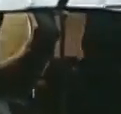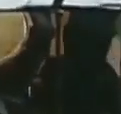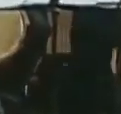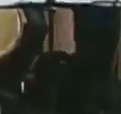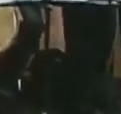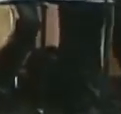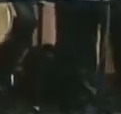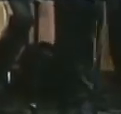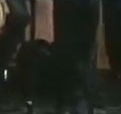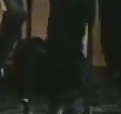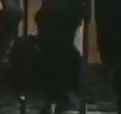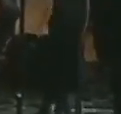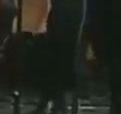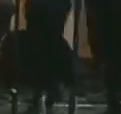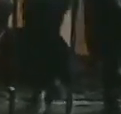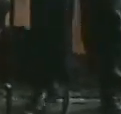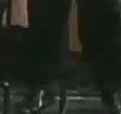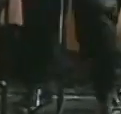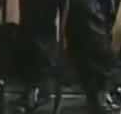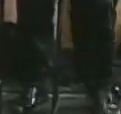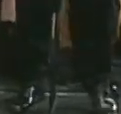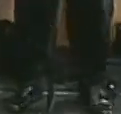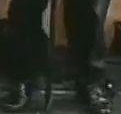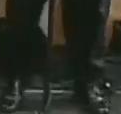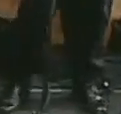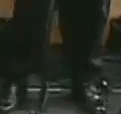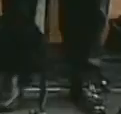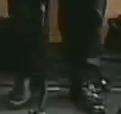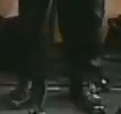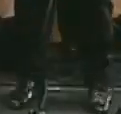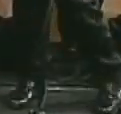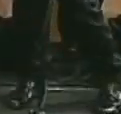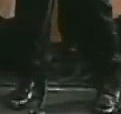libre, digna del libertador.